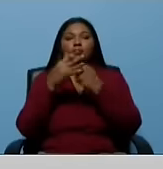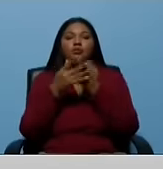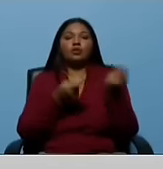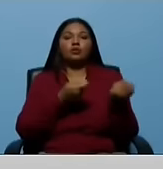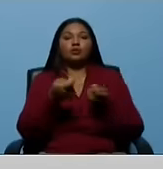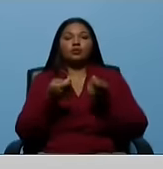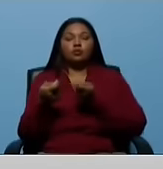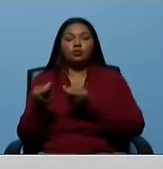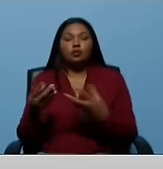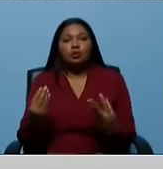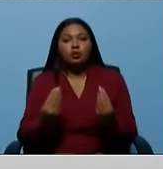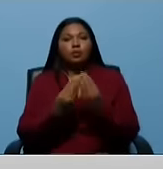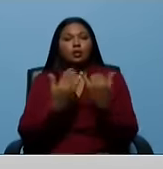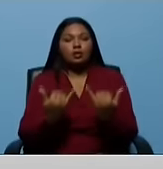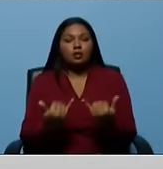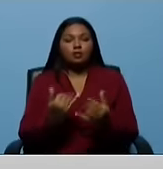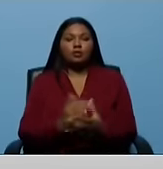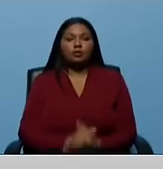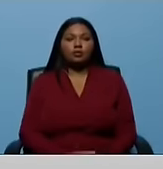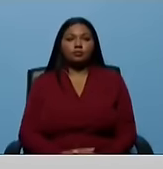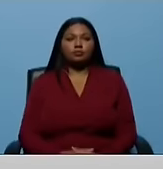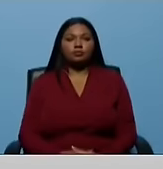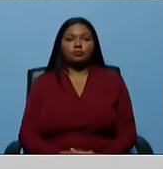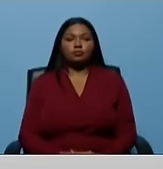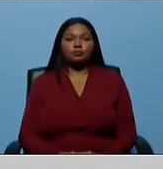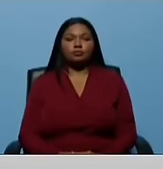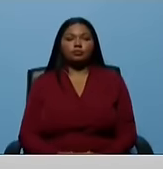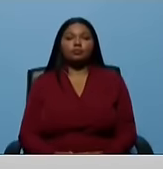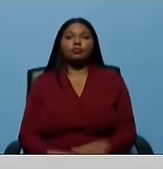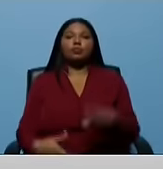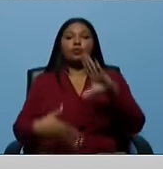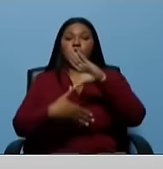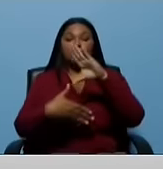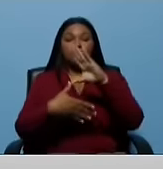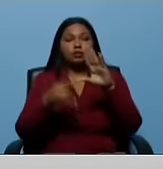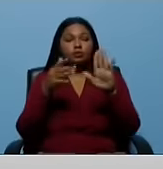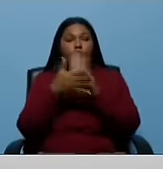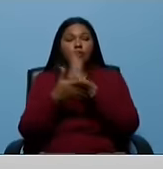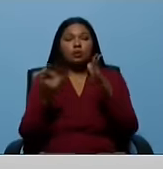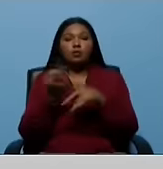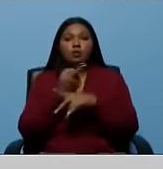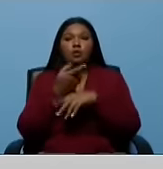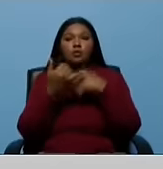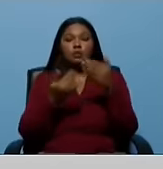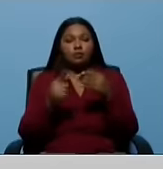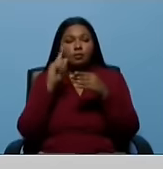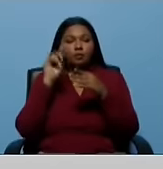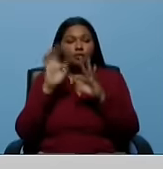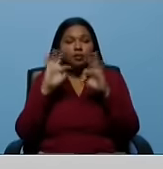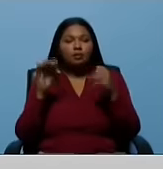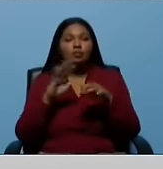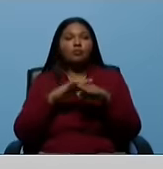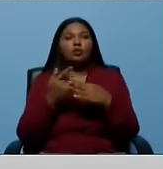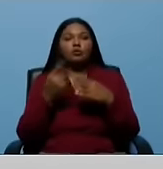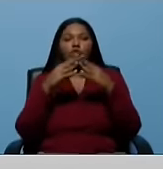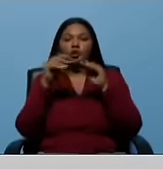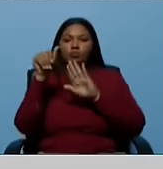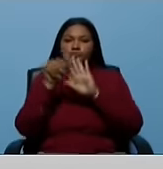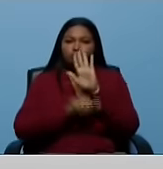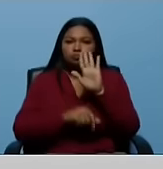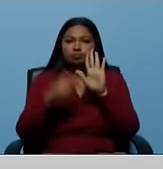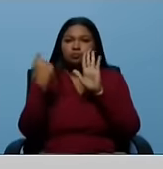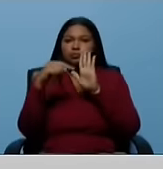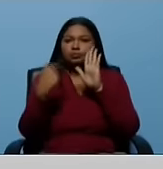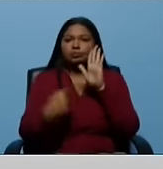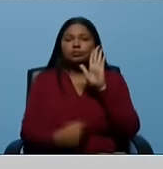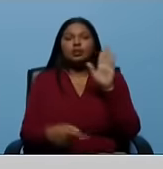compañías eh norteamericanas sobre el gobierno norteamericano todo este entramado de